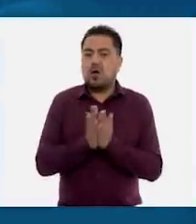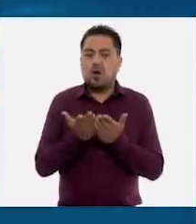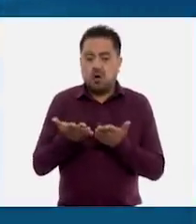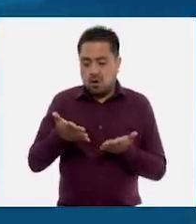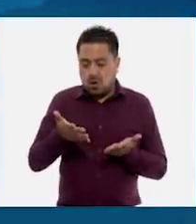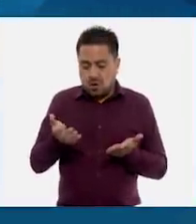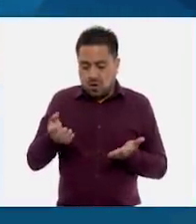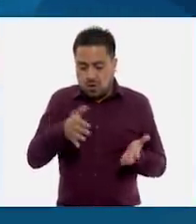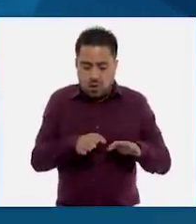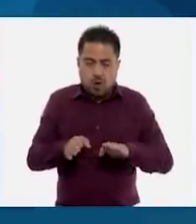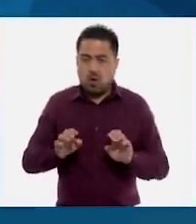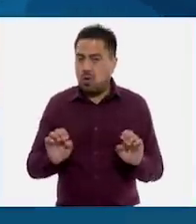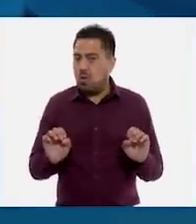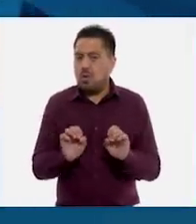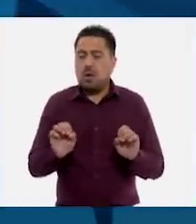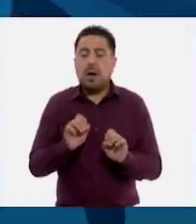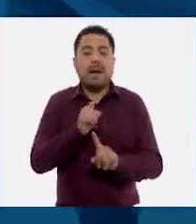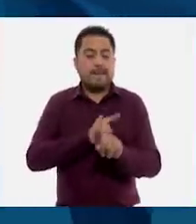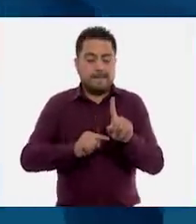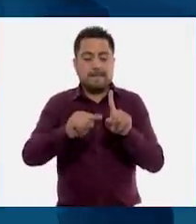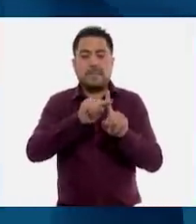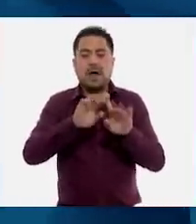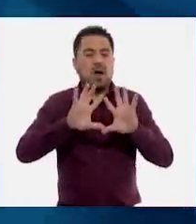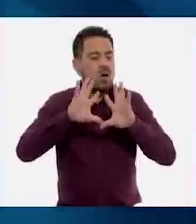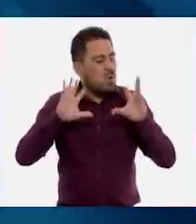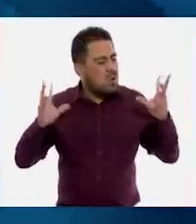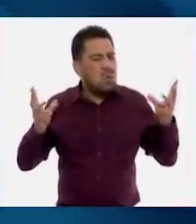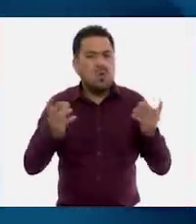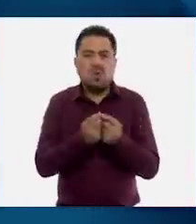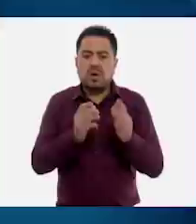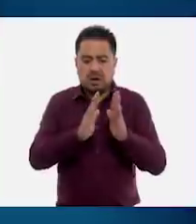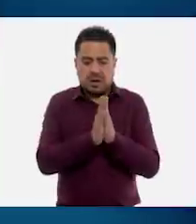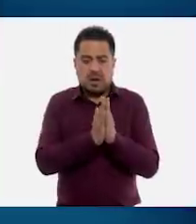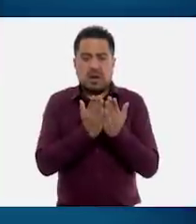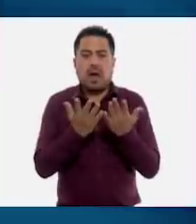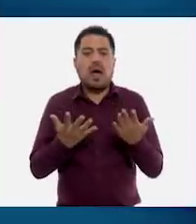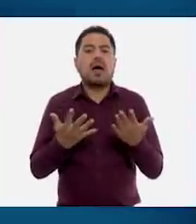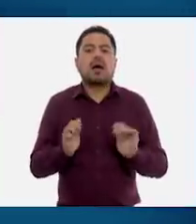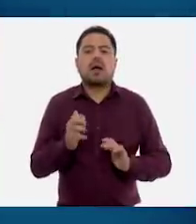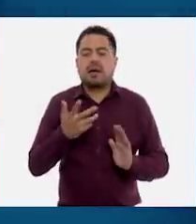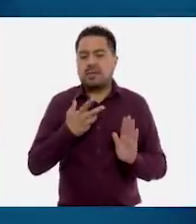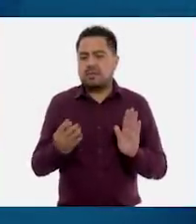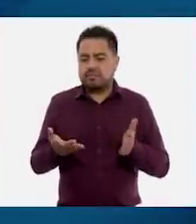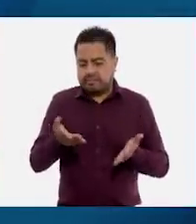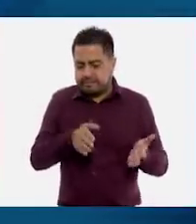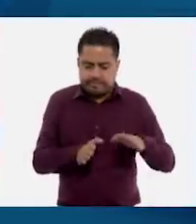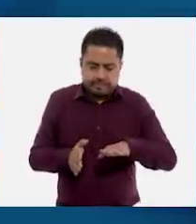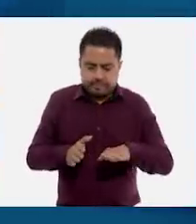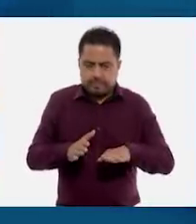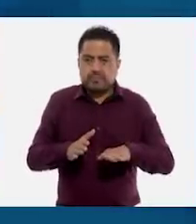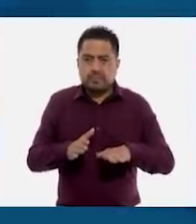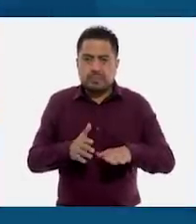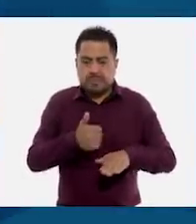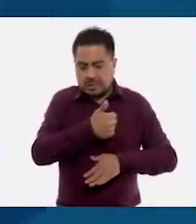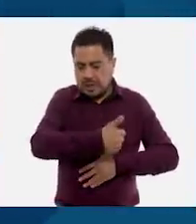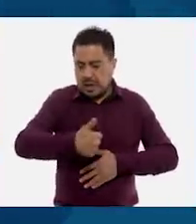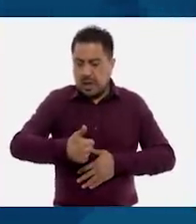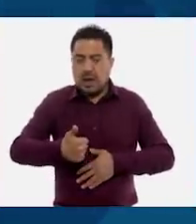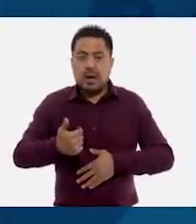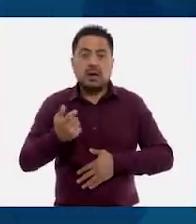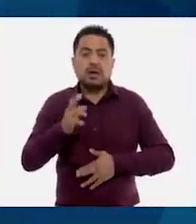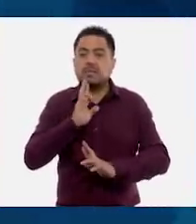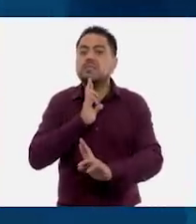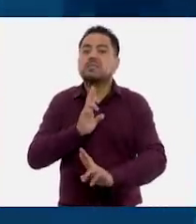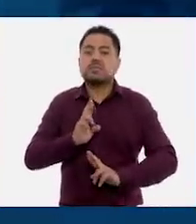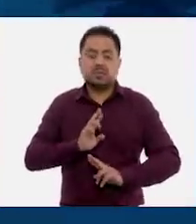empacar, que sumamos a todos los libros que ya estaban empacados. Por lo tanto, nos dio